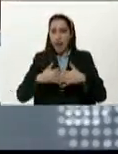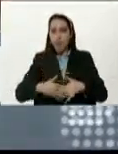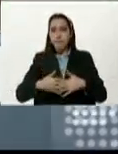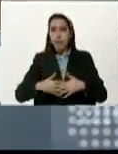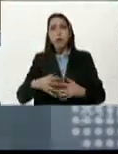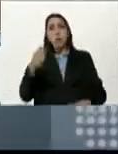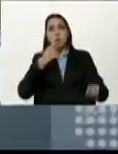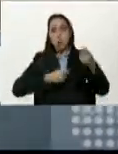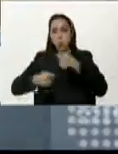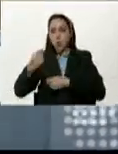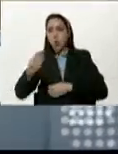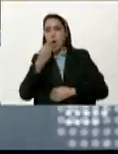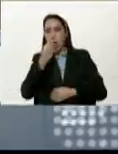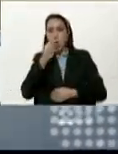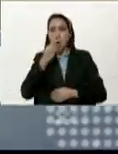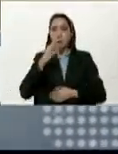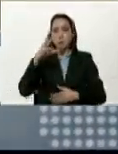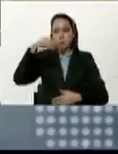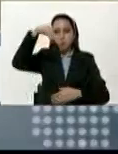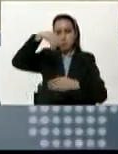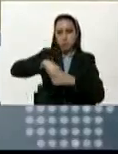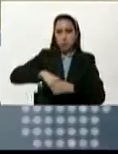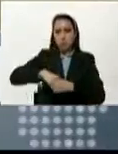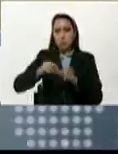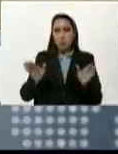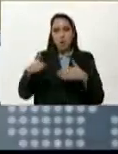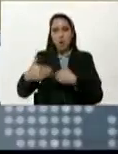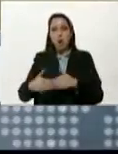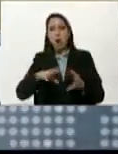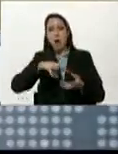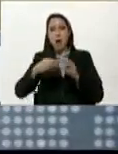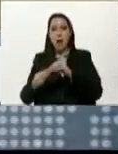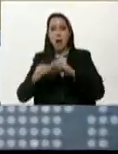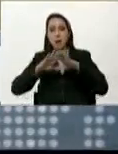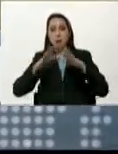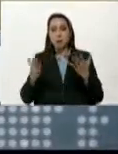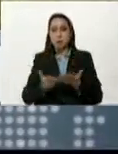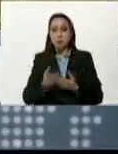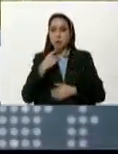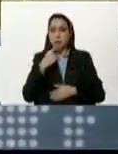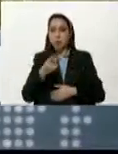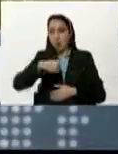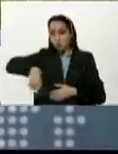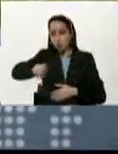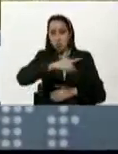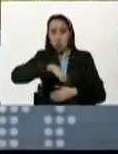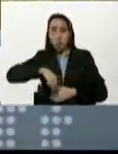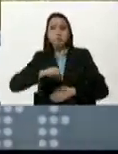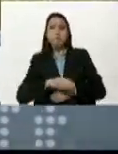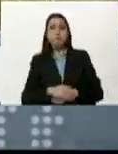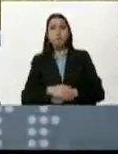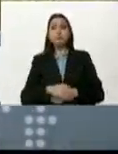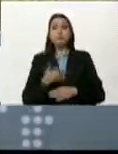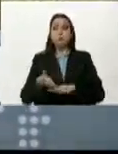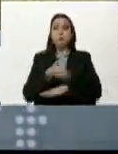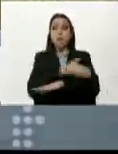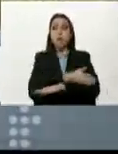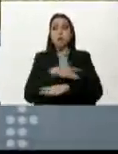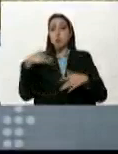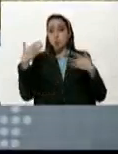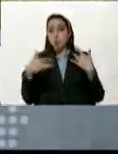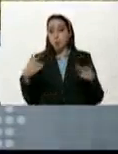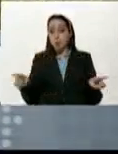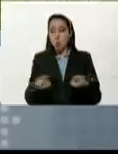nos vendían alimentos para los clubs en el mundo yo se los dije a ustedes en una jornada de un miércoles